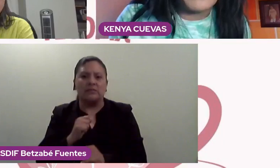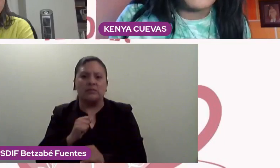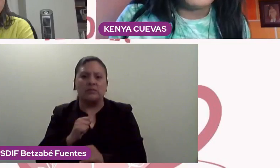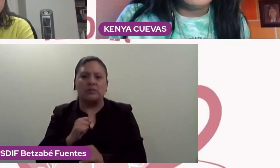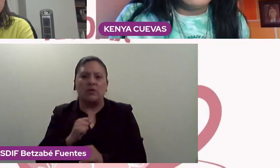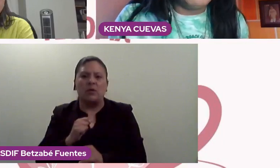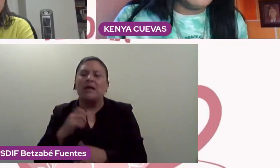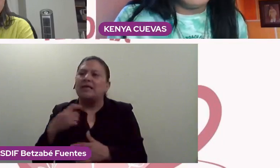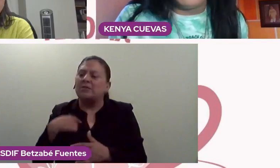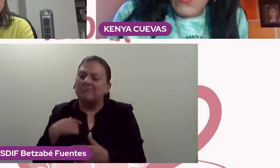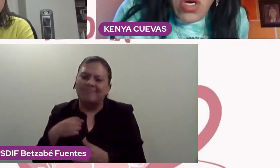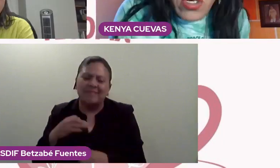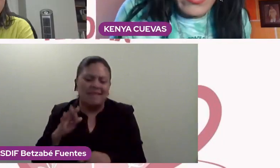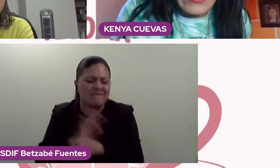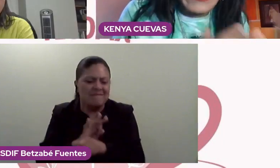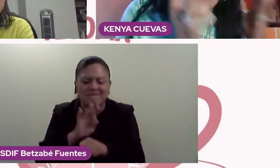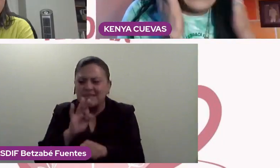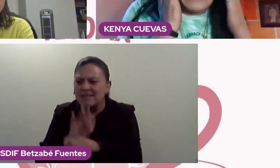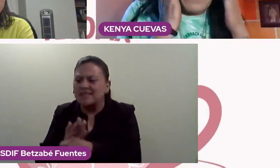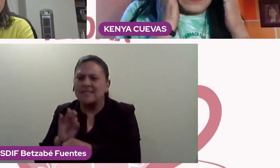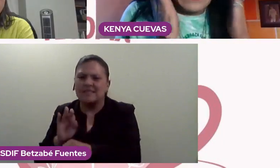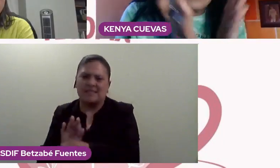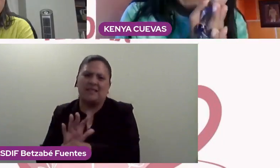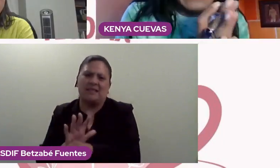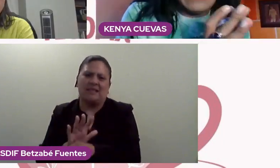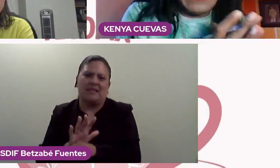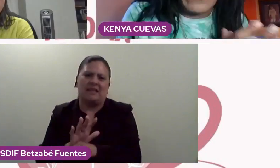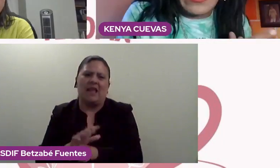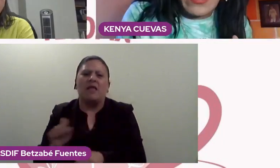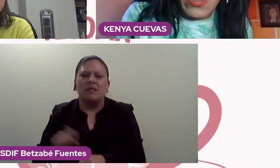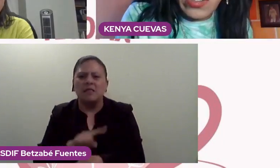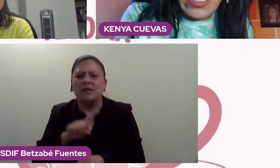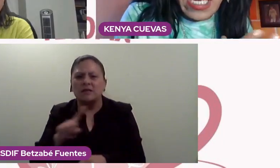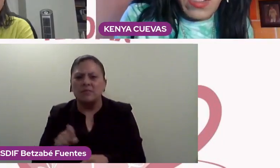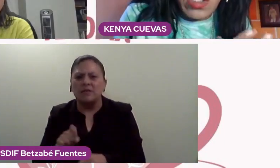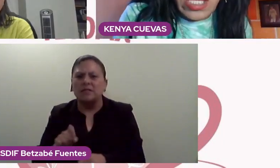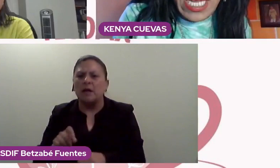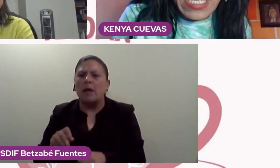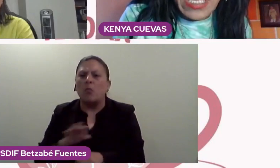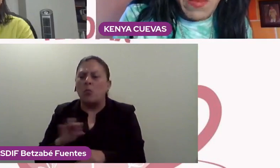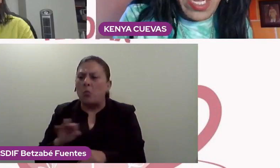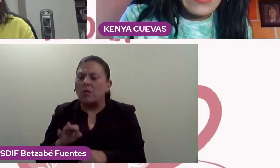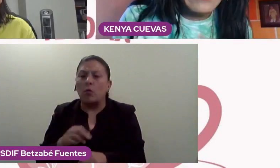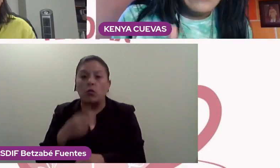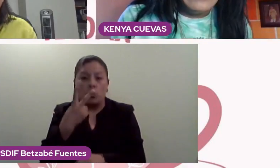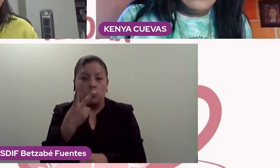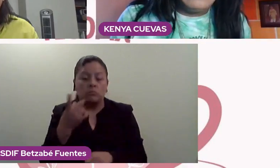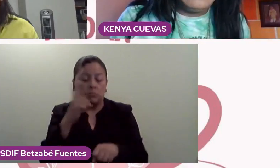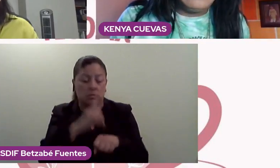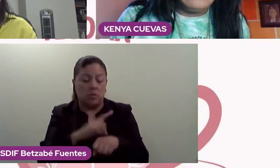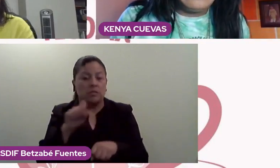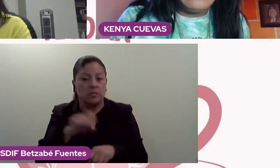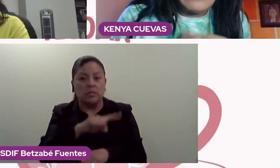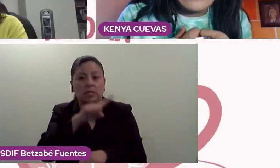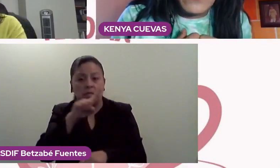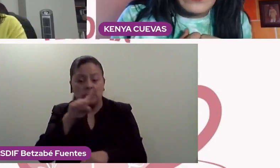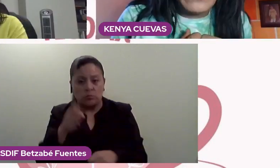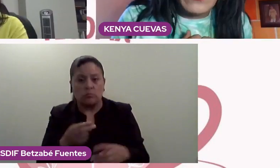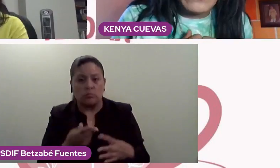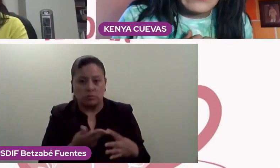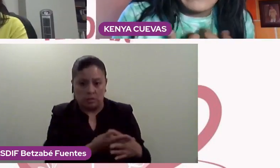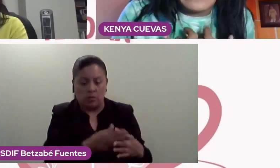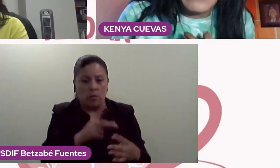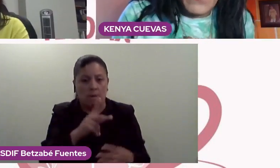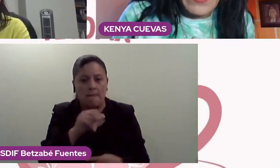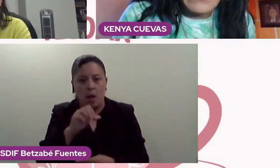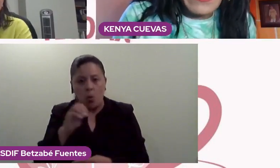el cuerpo, pues lo logro tener a partir de los 2 días después y es